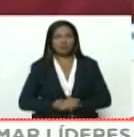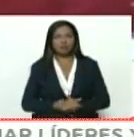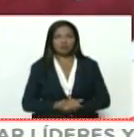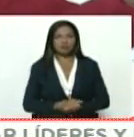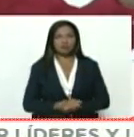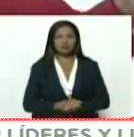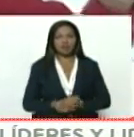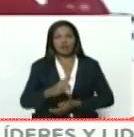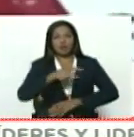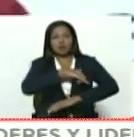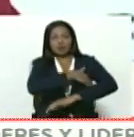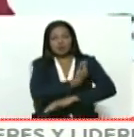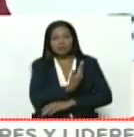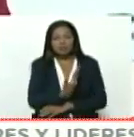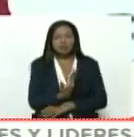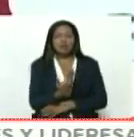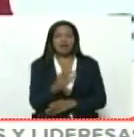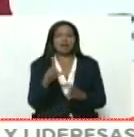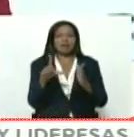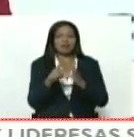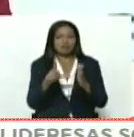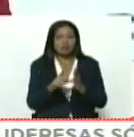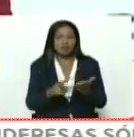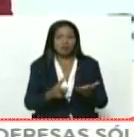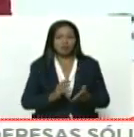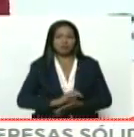en la universidad, en el liceo,